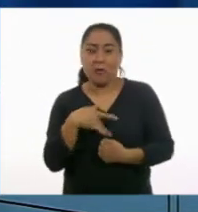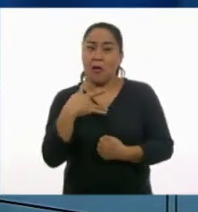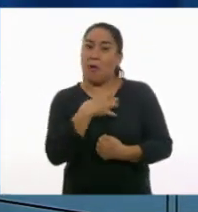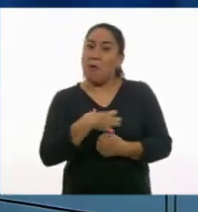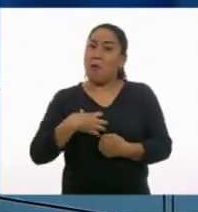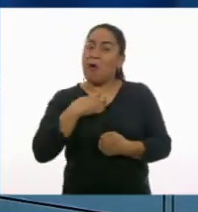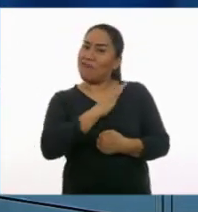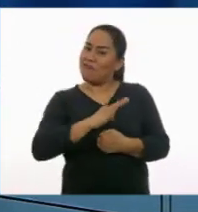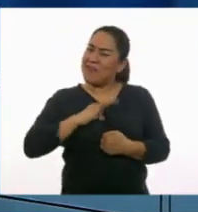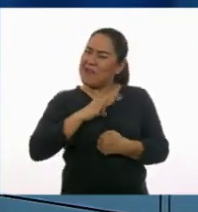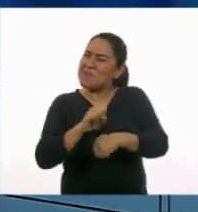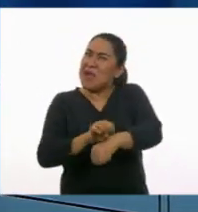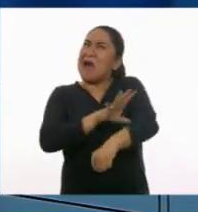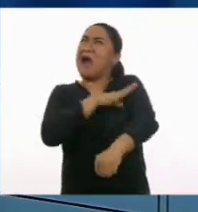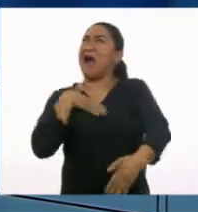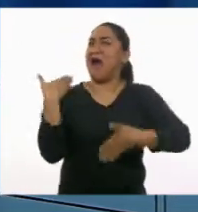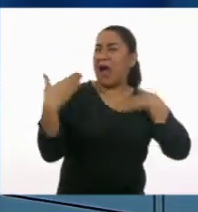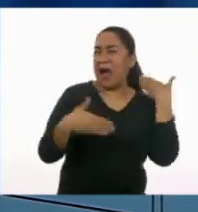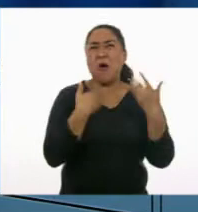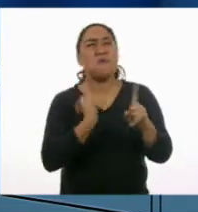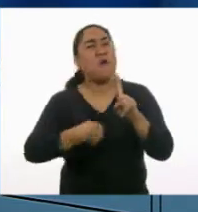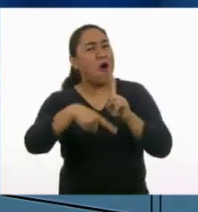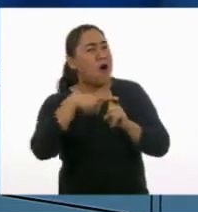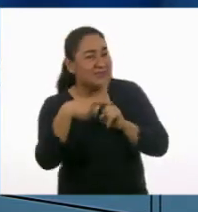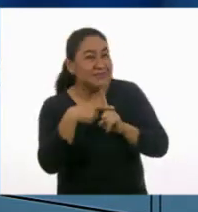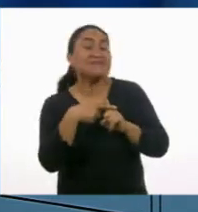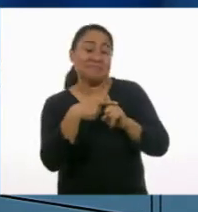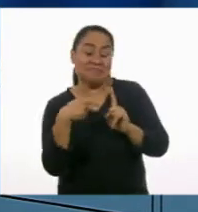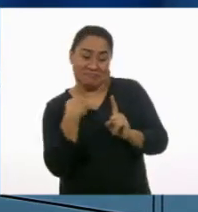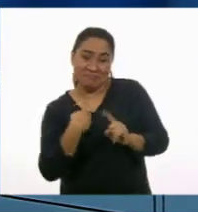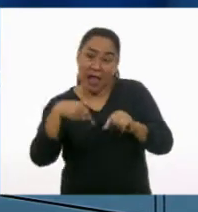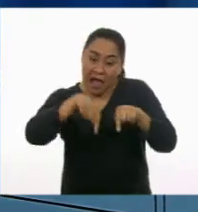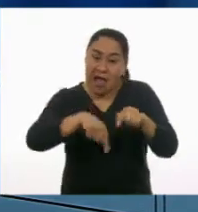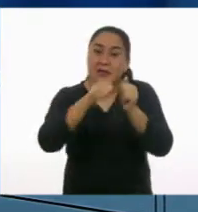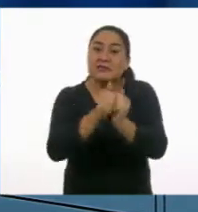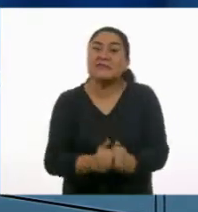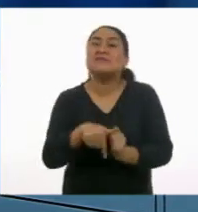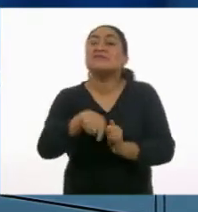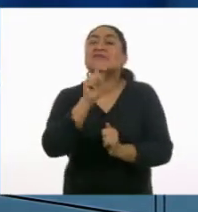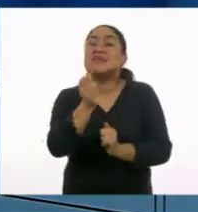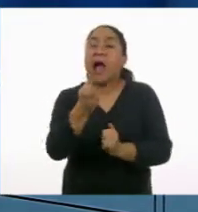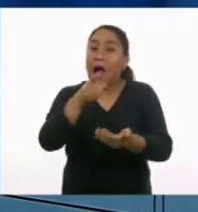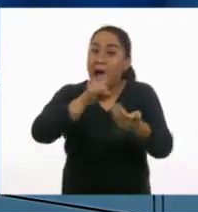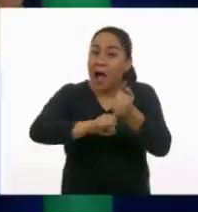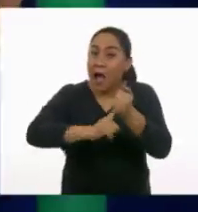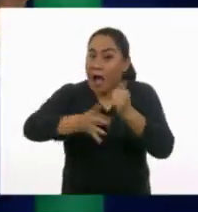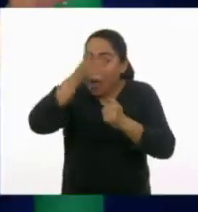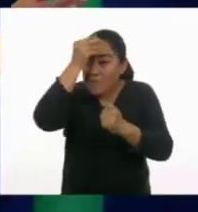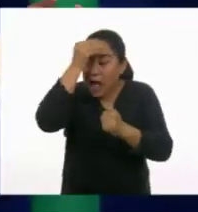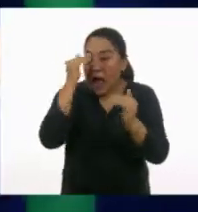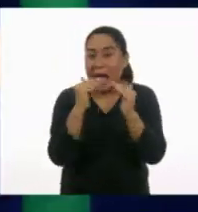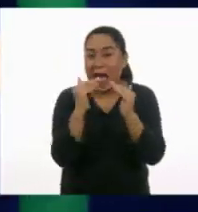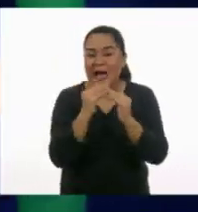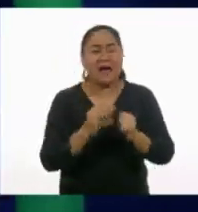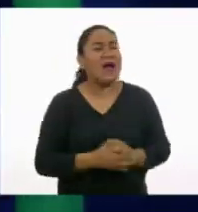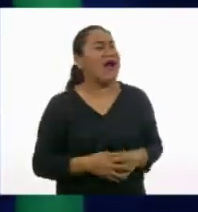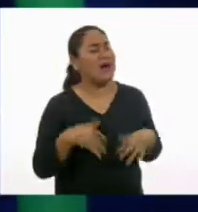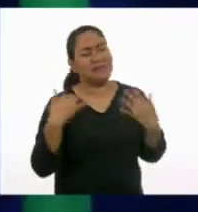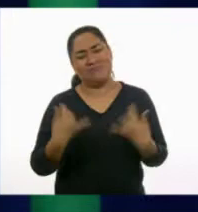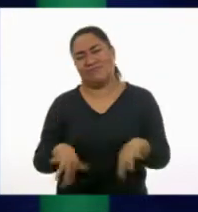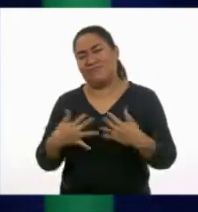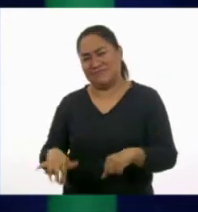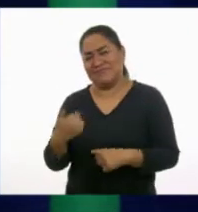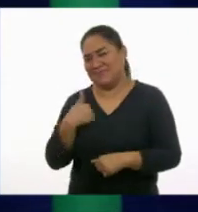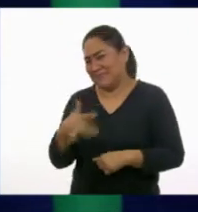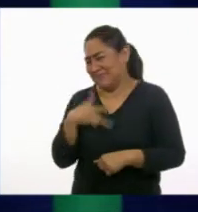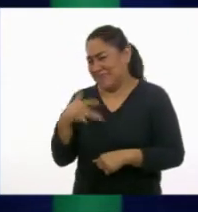muy emocionada, muy alegre, muy positiva de estar en Aprende en Casa. ¡Ay, nosotros también estamos muy contentos de